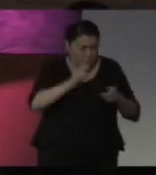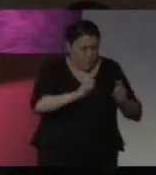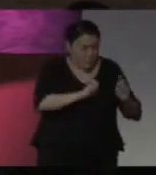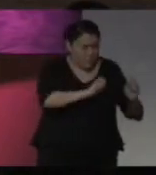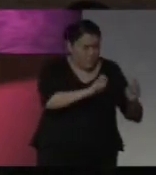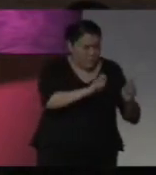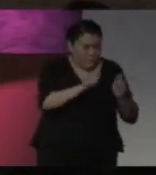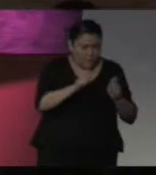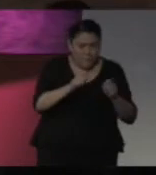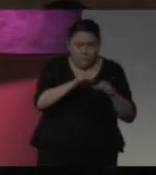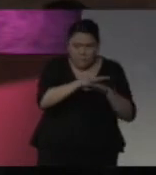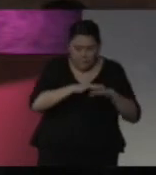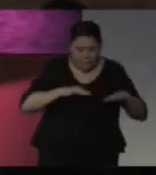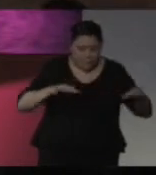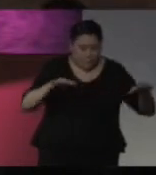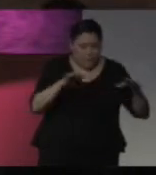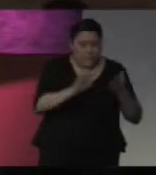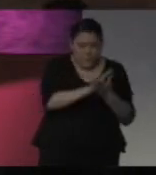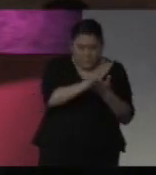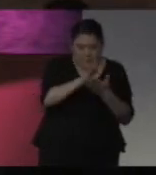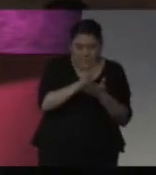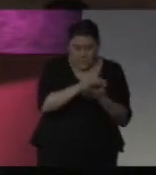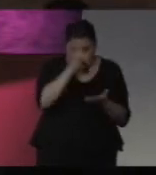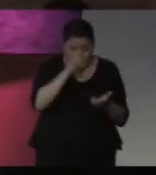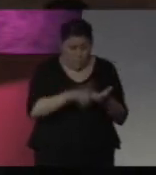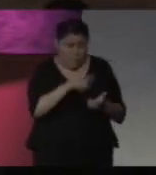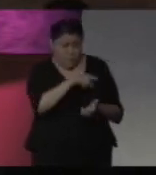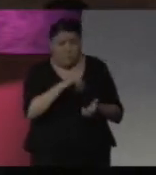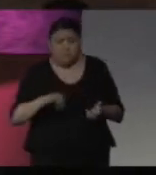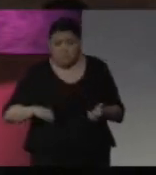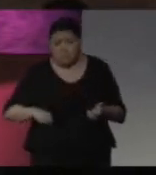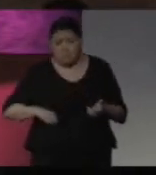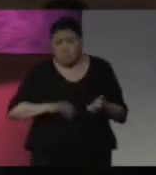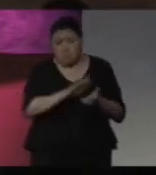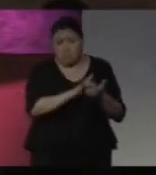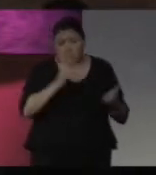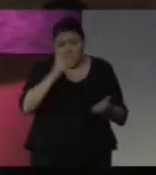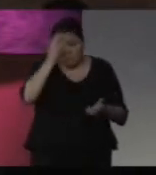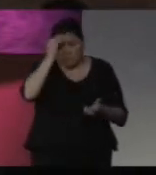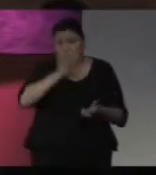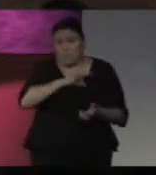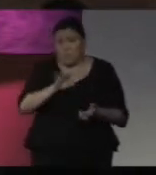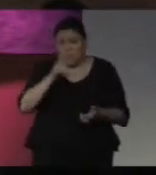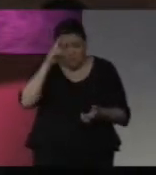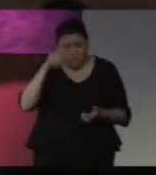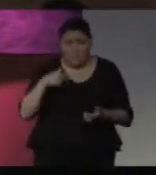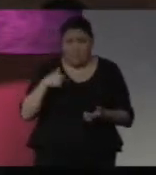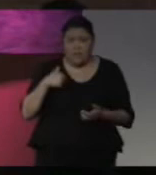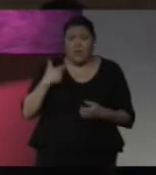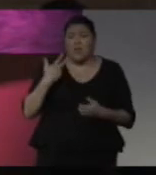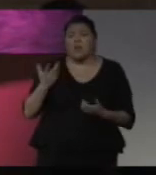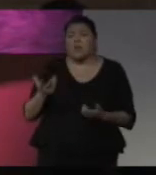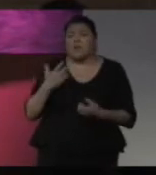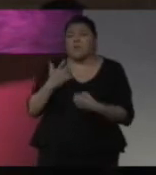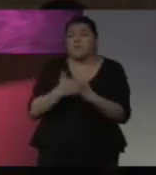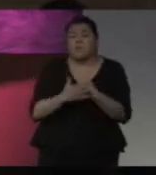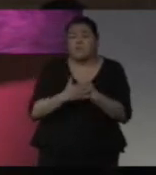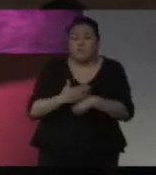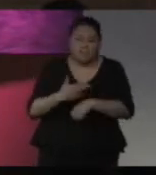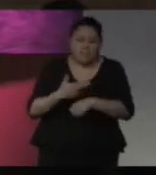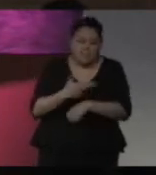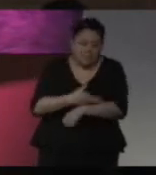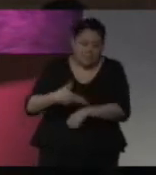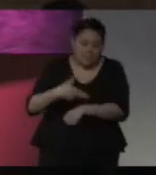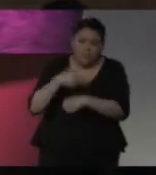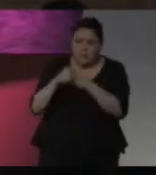hectáreas de la comunidad. Entonces creo que es una experiencia también rescatable como para los nuevos procesos legislativos,